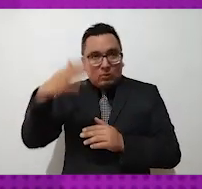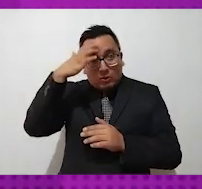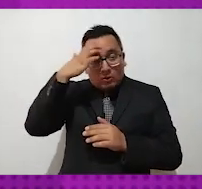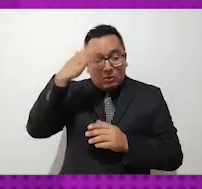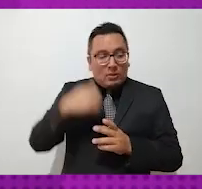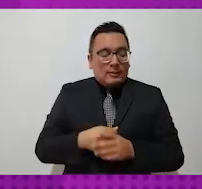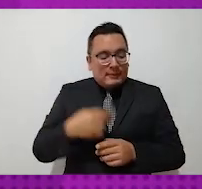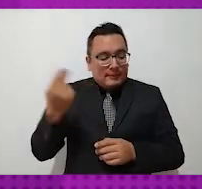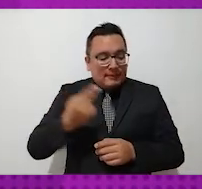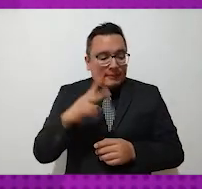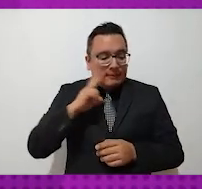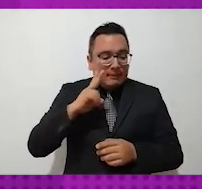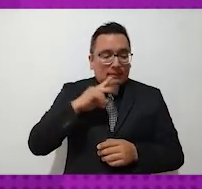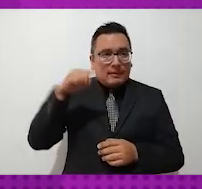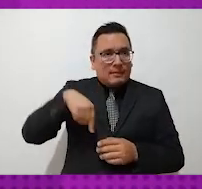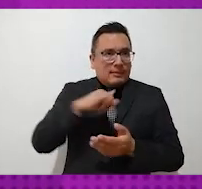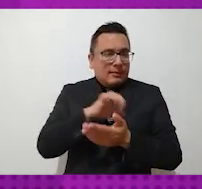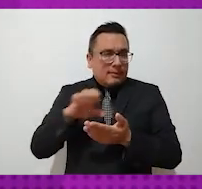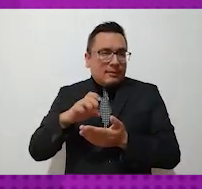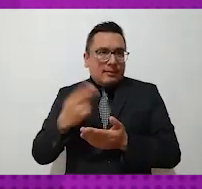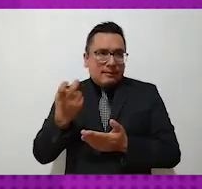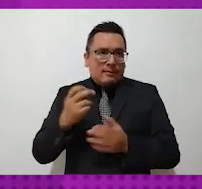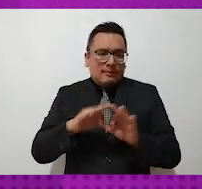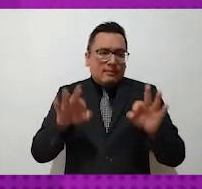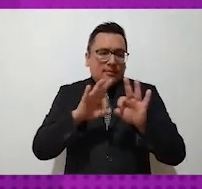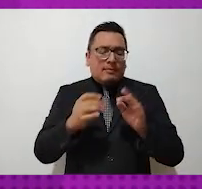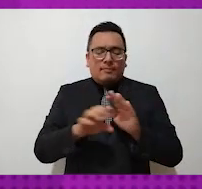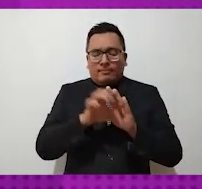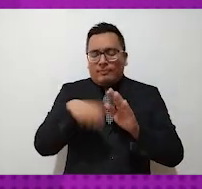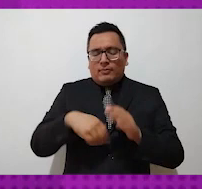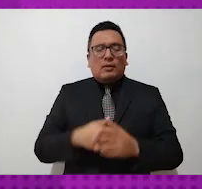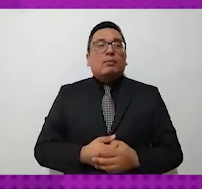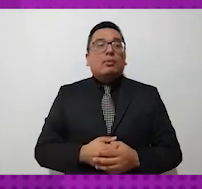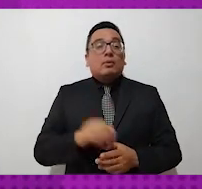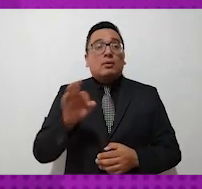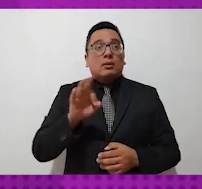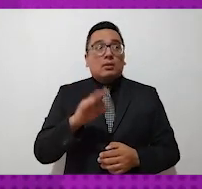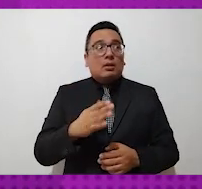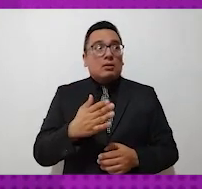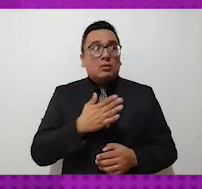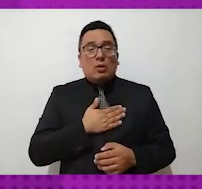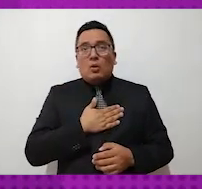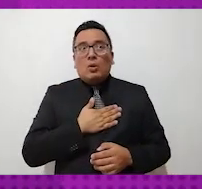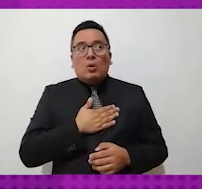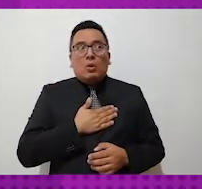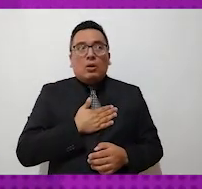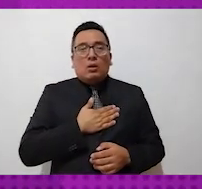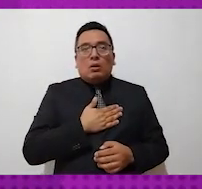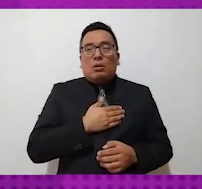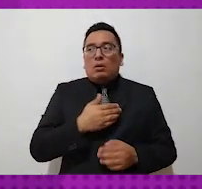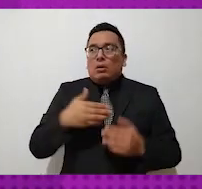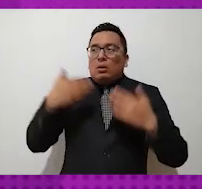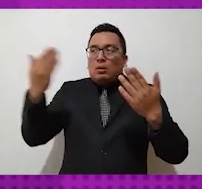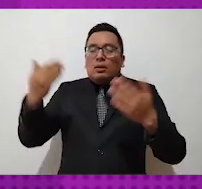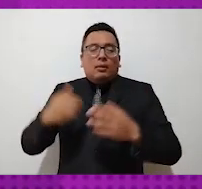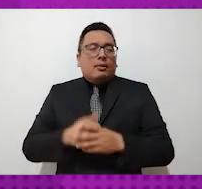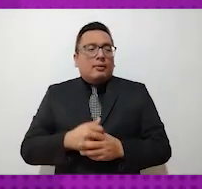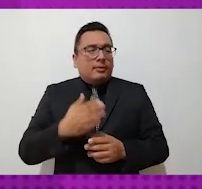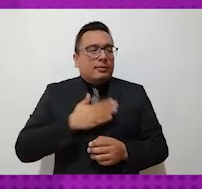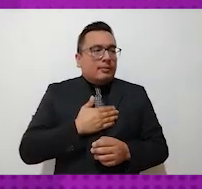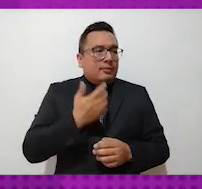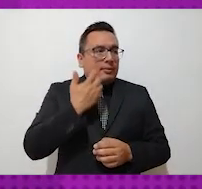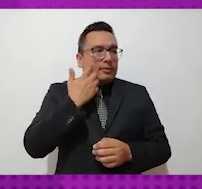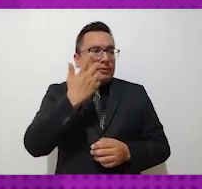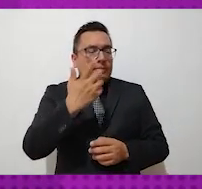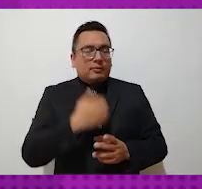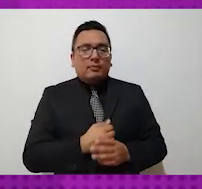el operar de una institución como el IEC. Por ejemplo, yo soy ciudadano, quiero hacer una denuncia, pero quiero sustentarla y quiero hacerla